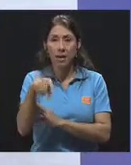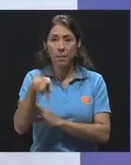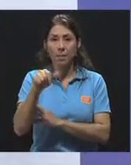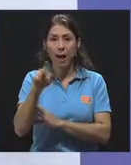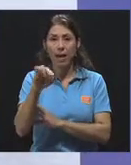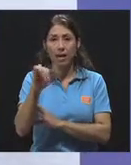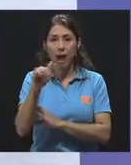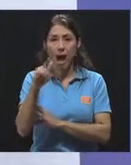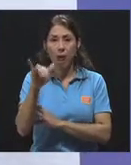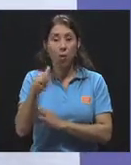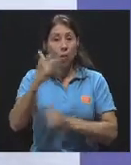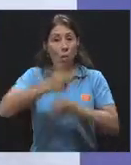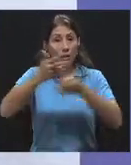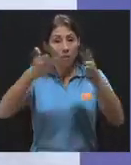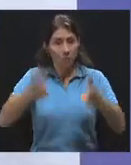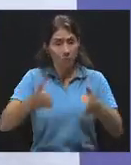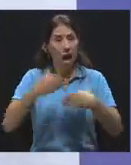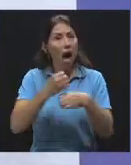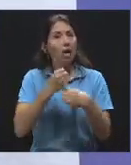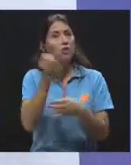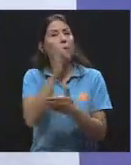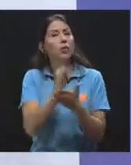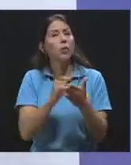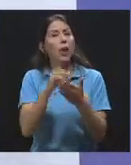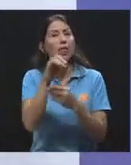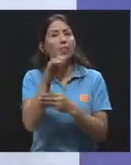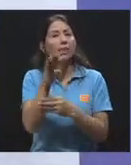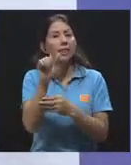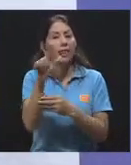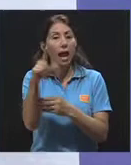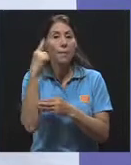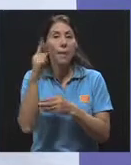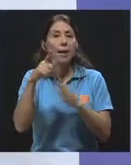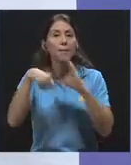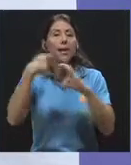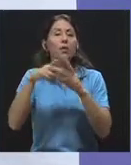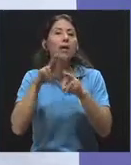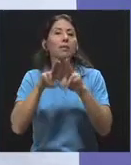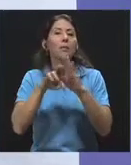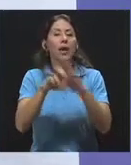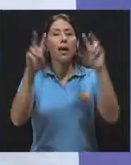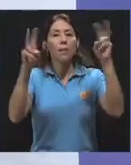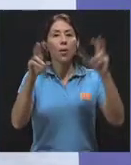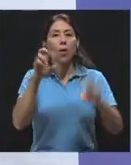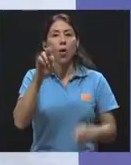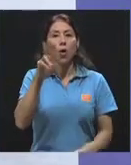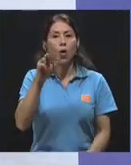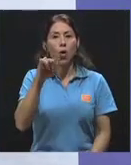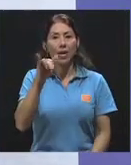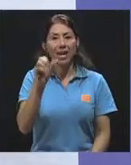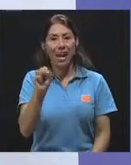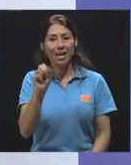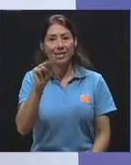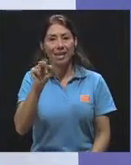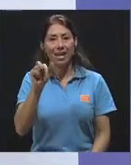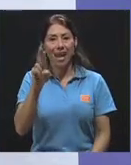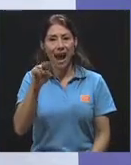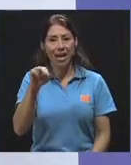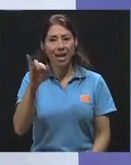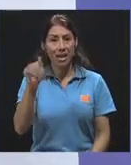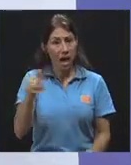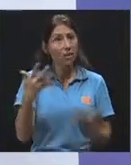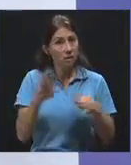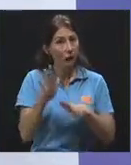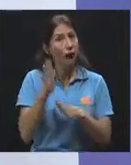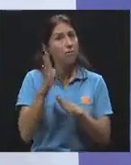Paniagua, es un guatemalteco que ha hecho pintura digital para películas como Las Crónicas de Narnia, El Castillo de Crónicas de